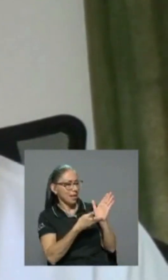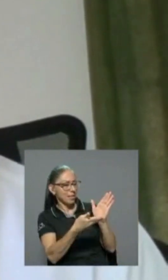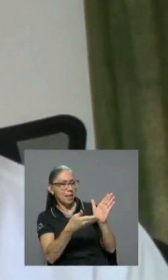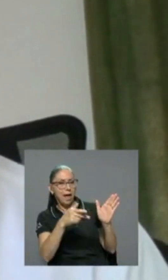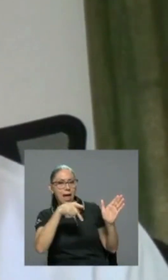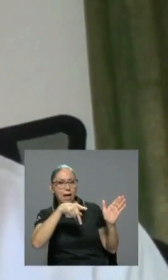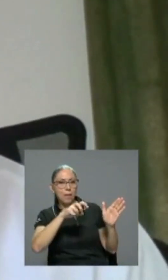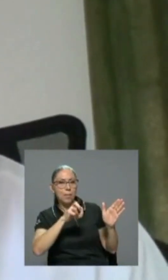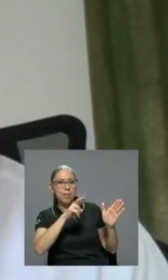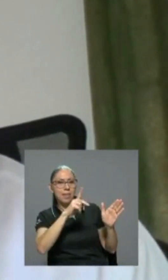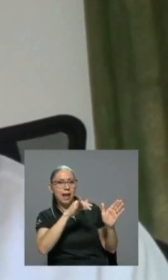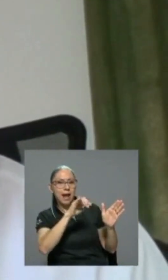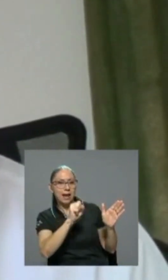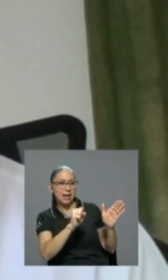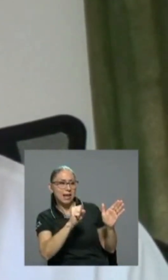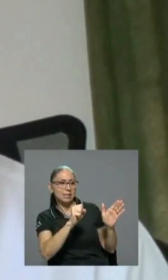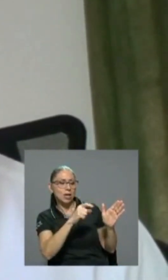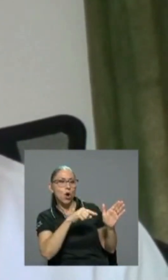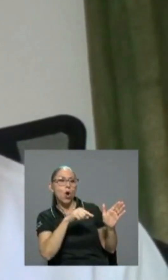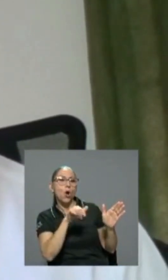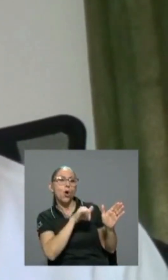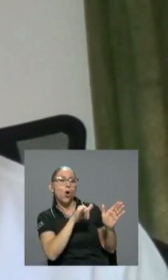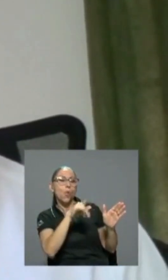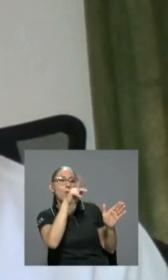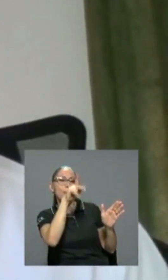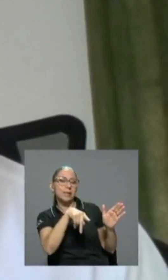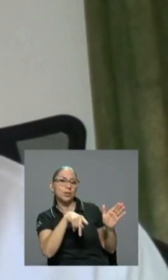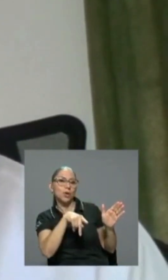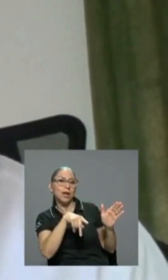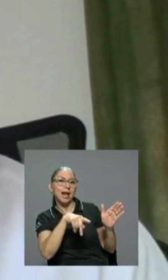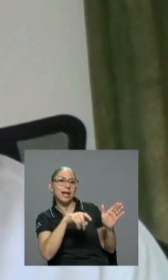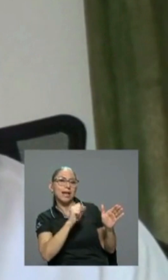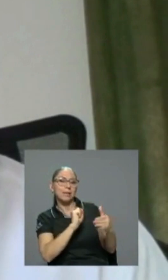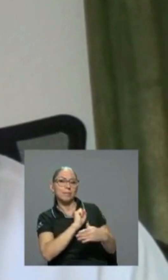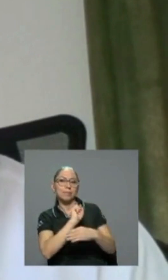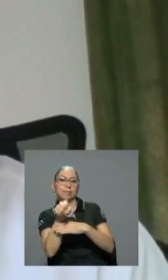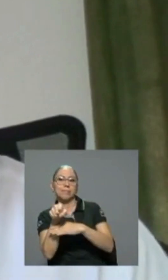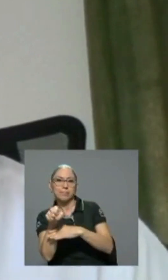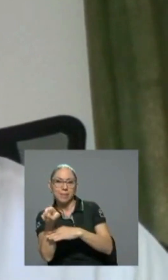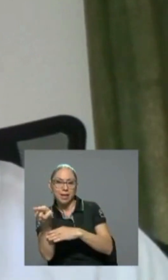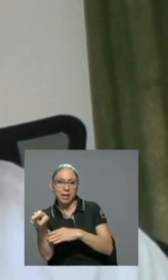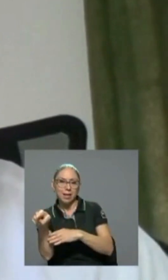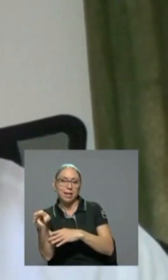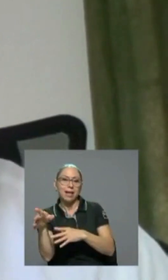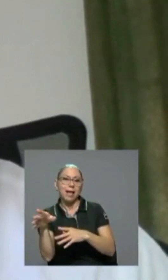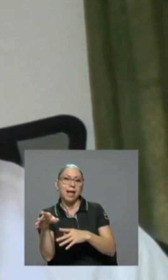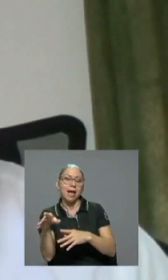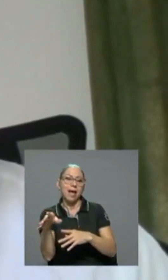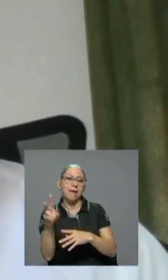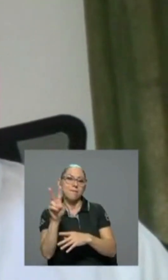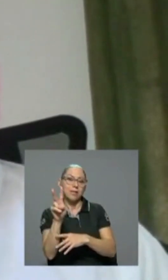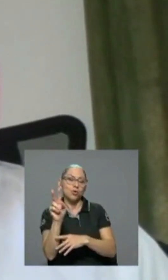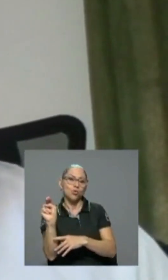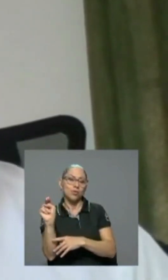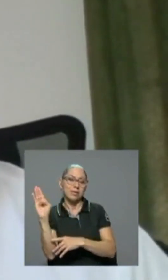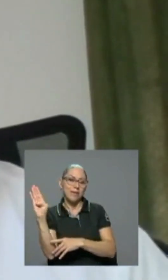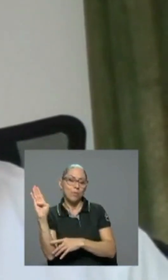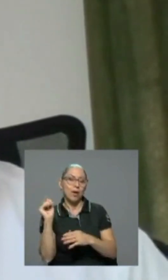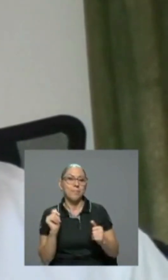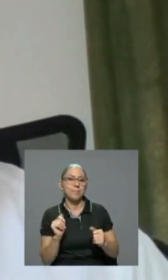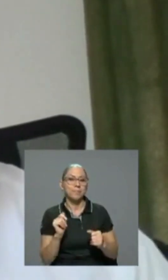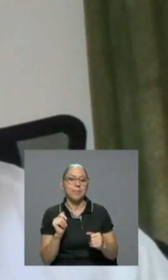quien acabó con la vida de Vasco Núñez de Balboa. Y